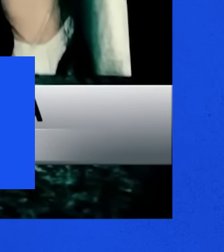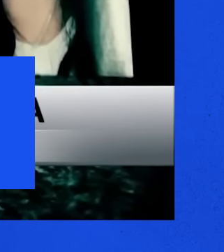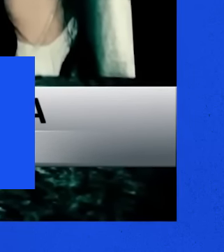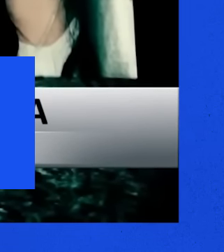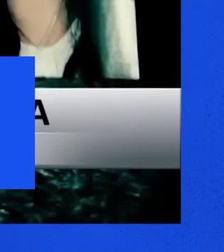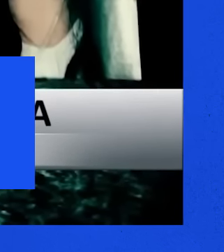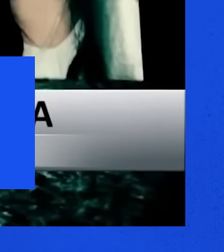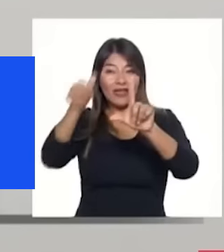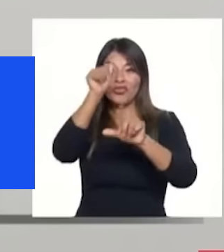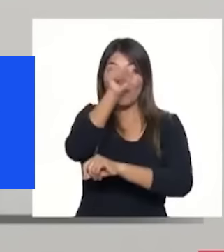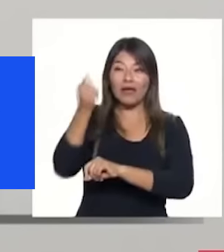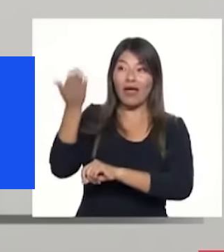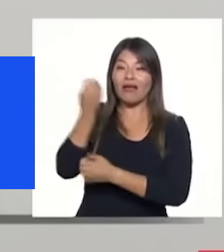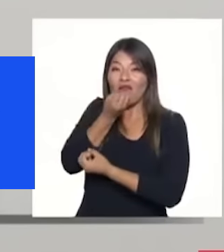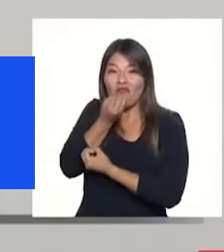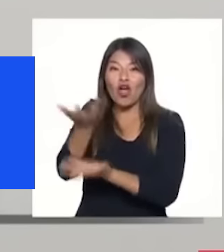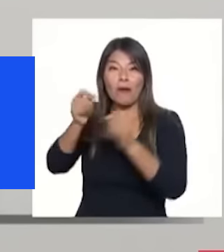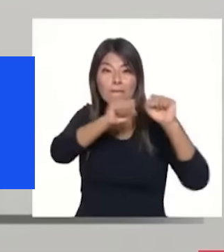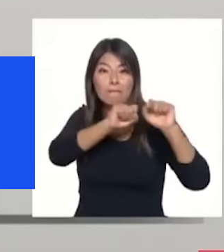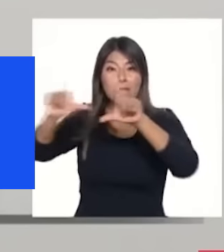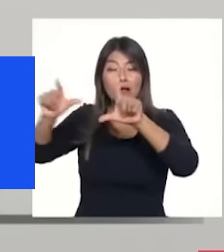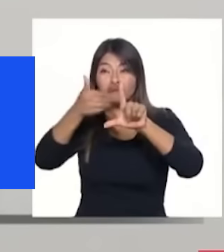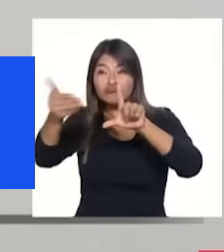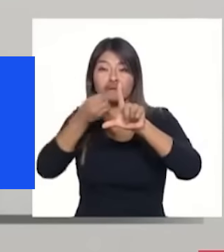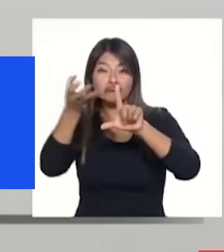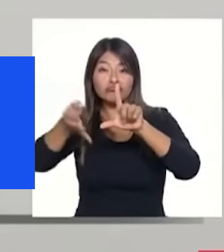todo hasta el final. Ha pretendido